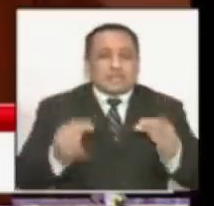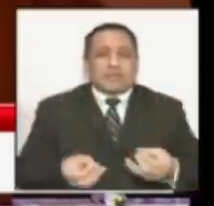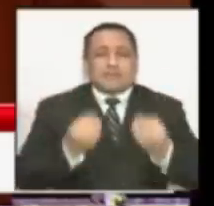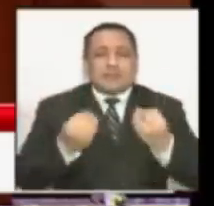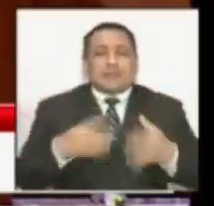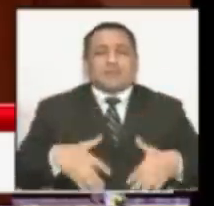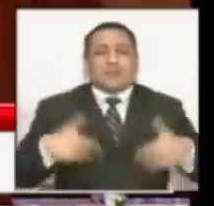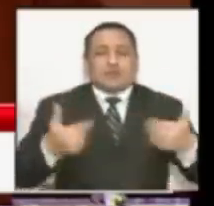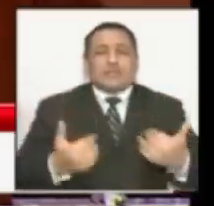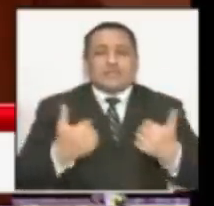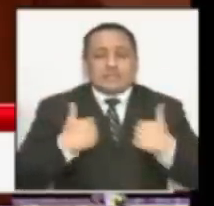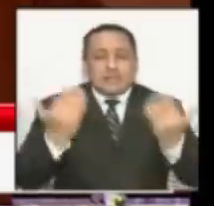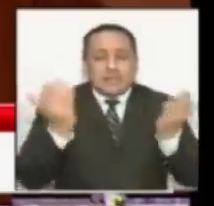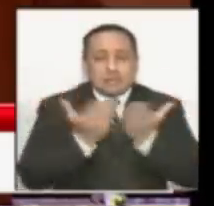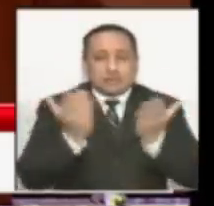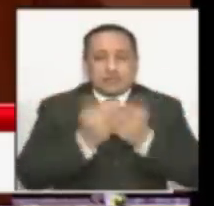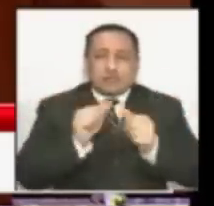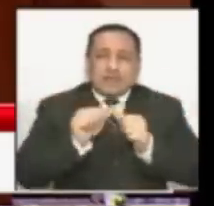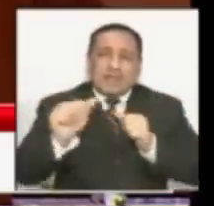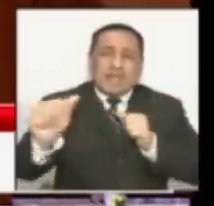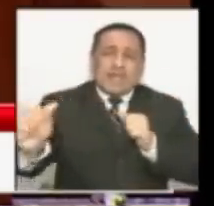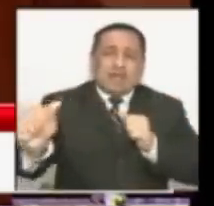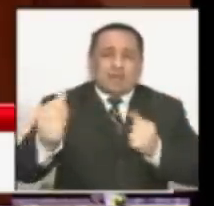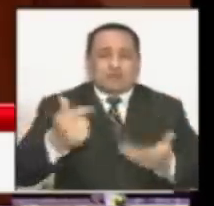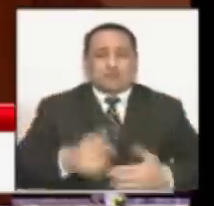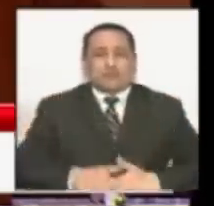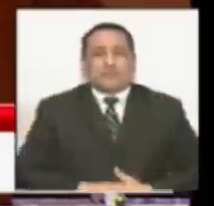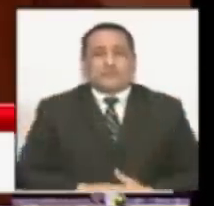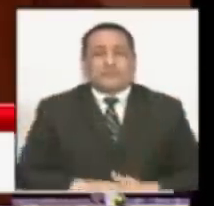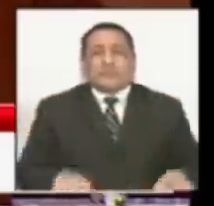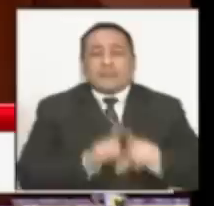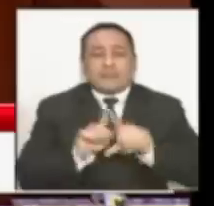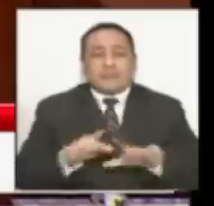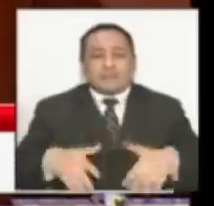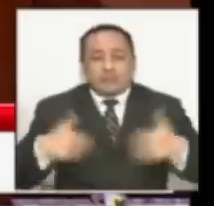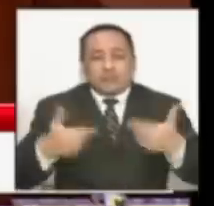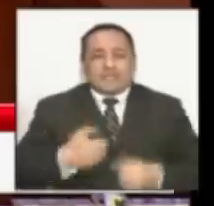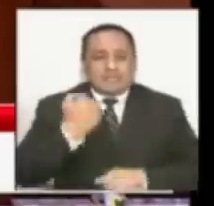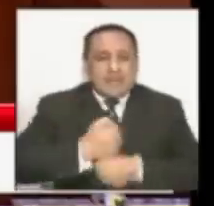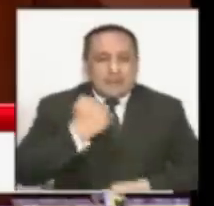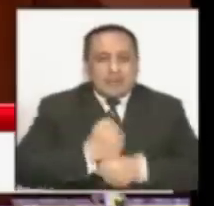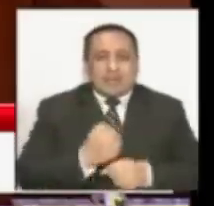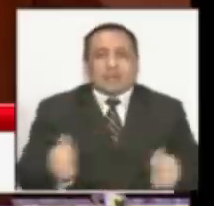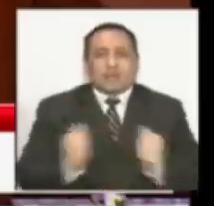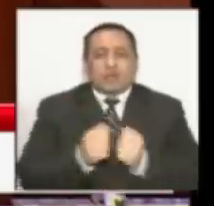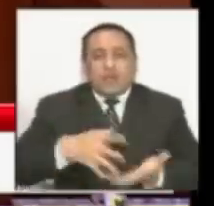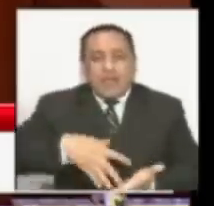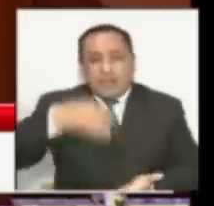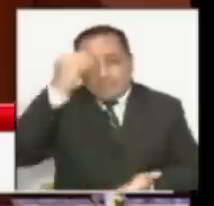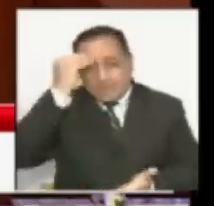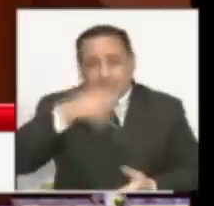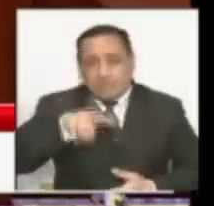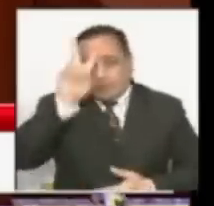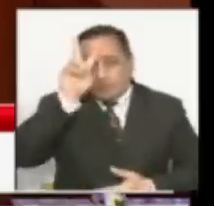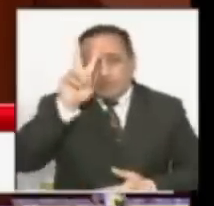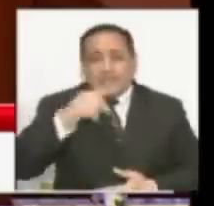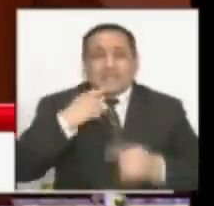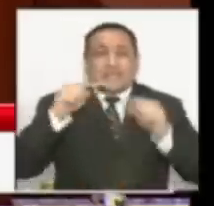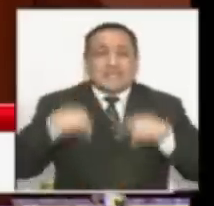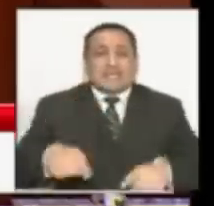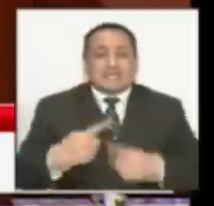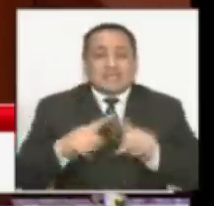para poder tener clases remotas, clases a distancia y poder trabajar con Aprende Perú. Y